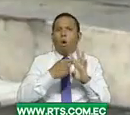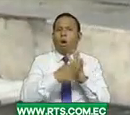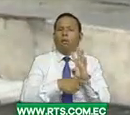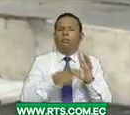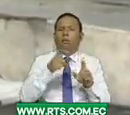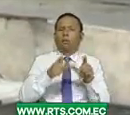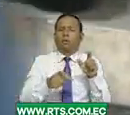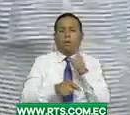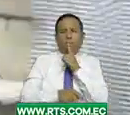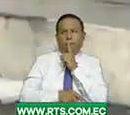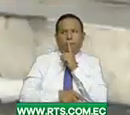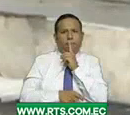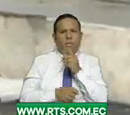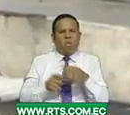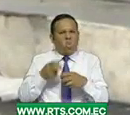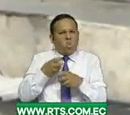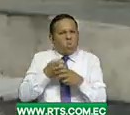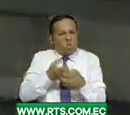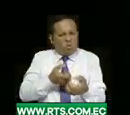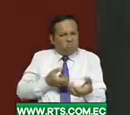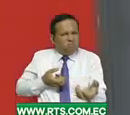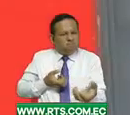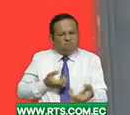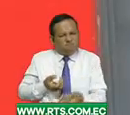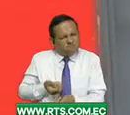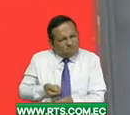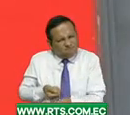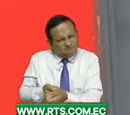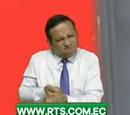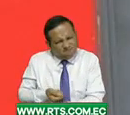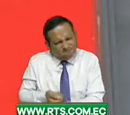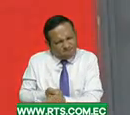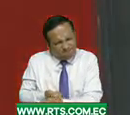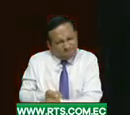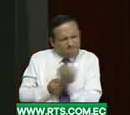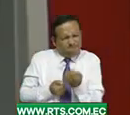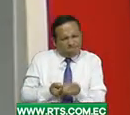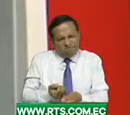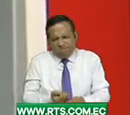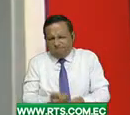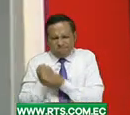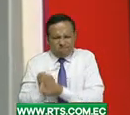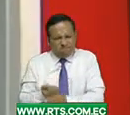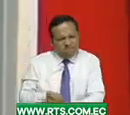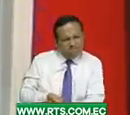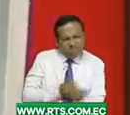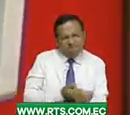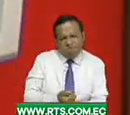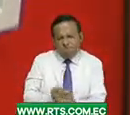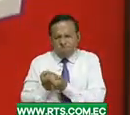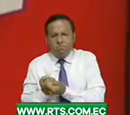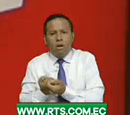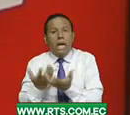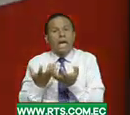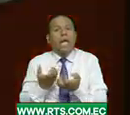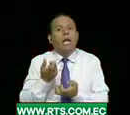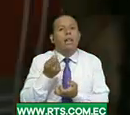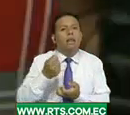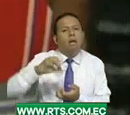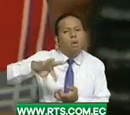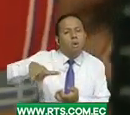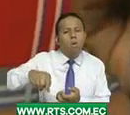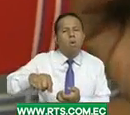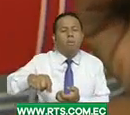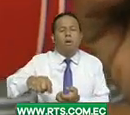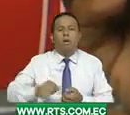patas de cabra y otras herramientas. Desprendieron la unidad con la intención de llevarse el efectivo. Hay